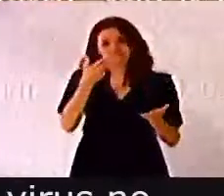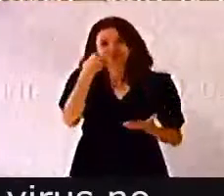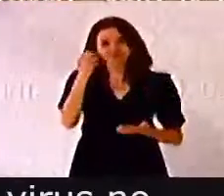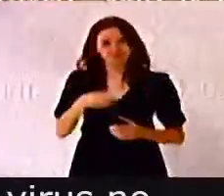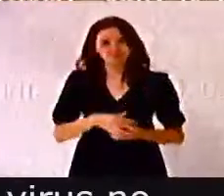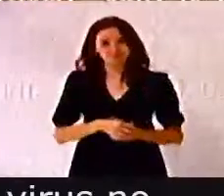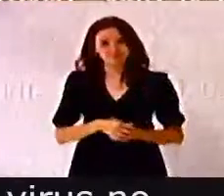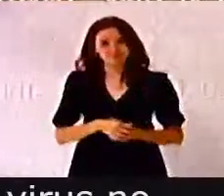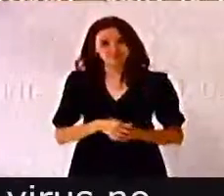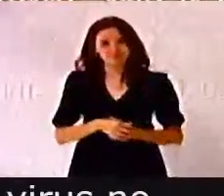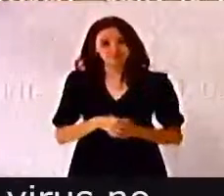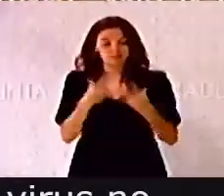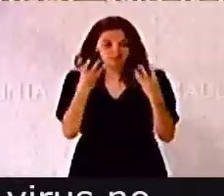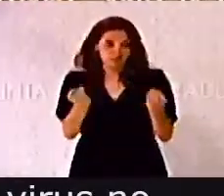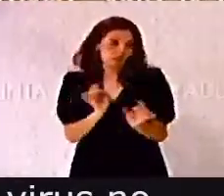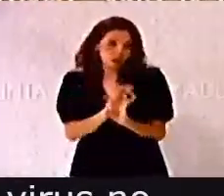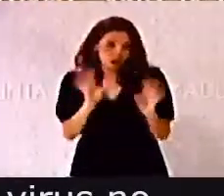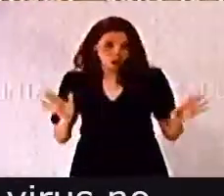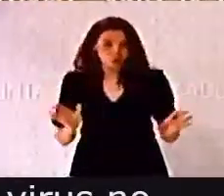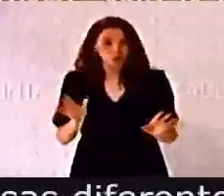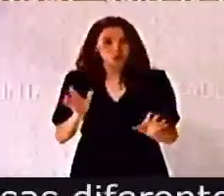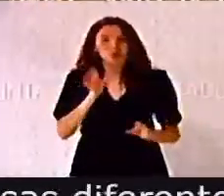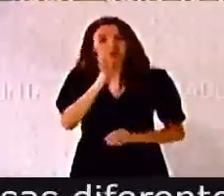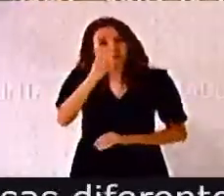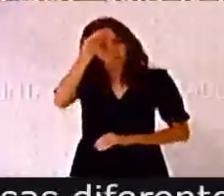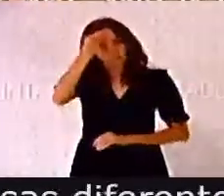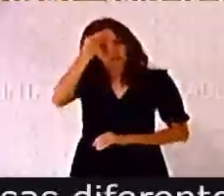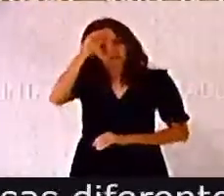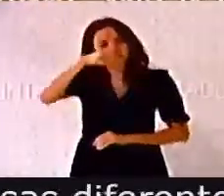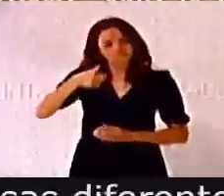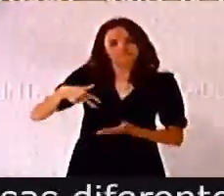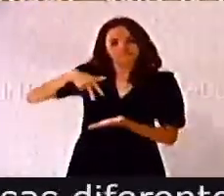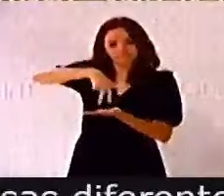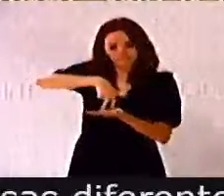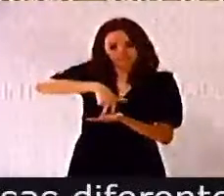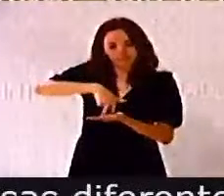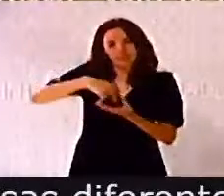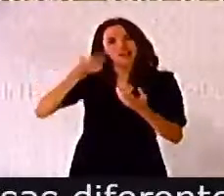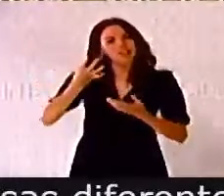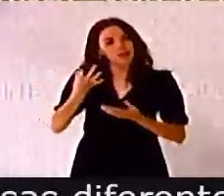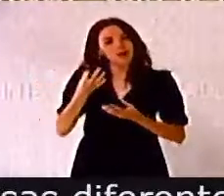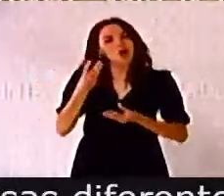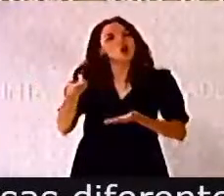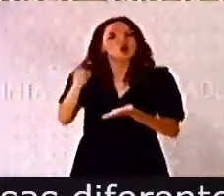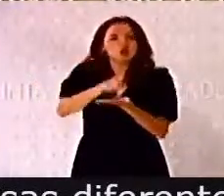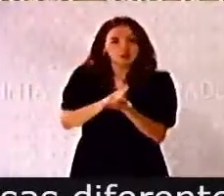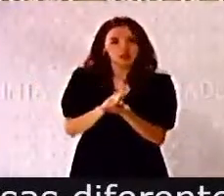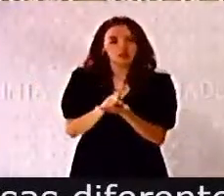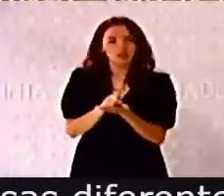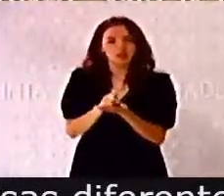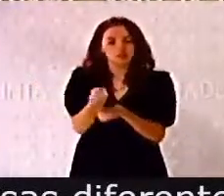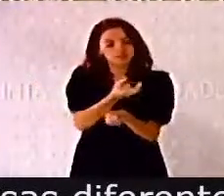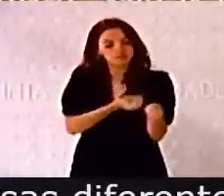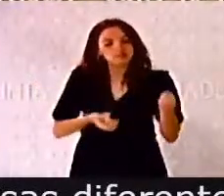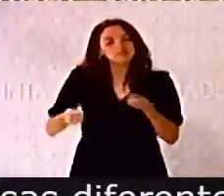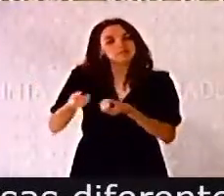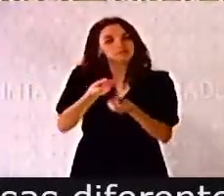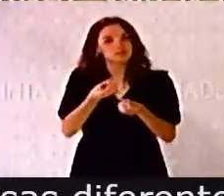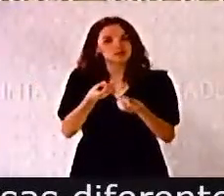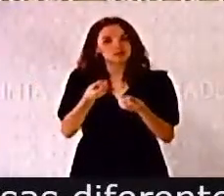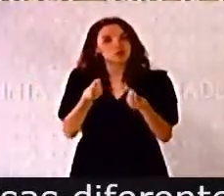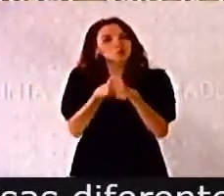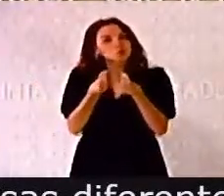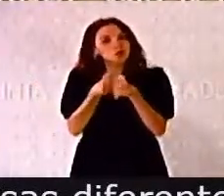difíciles de entenderlo. Por esa razón, yo creo desde aquí que debemos hacer de nuevo una apuesta en común para